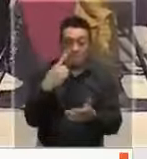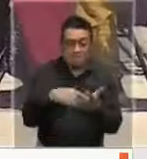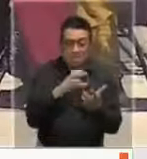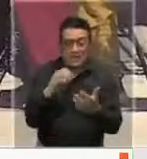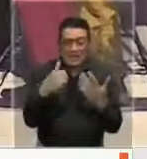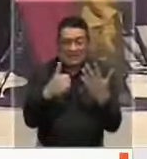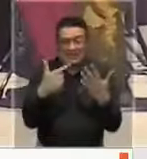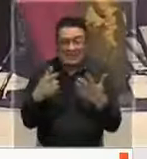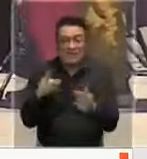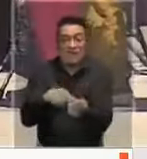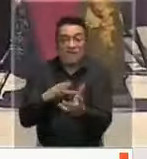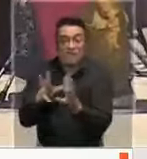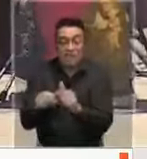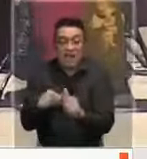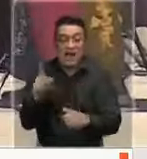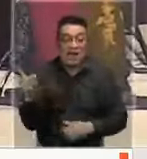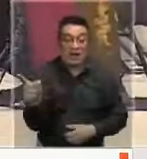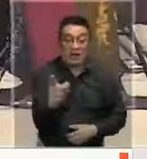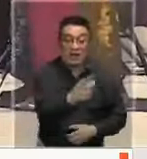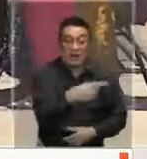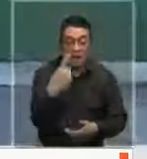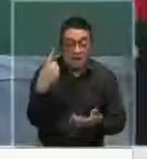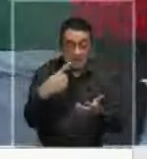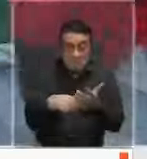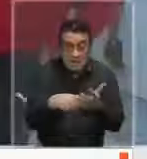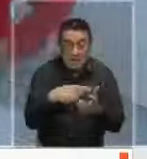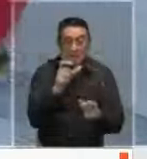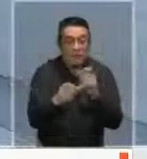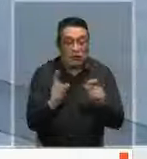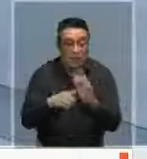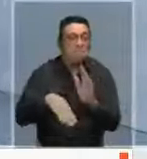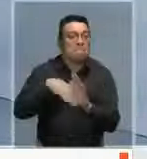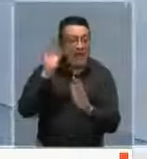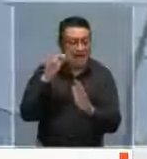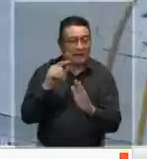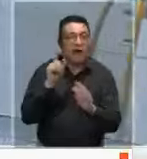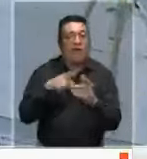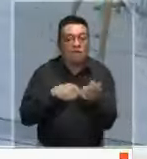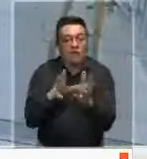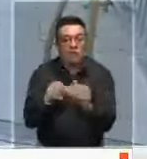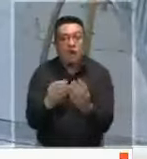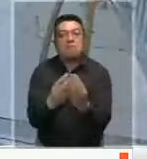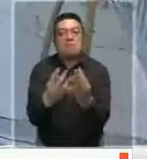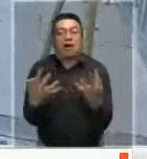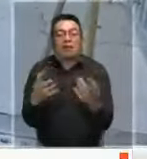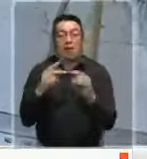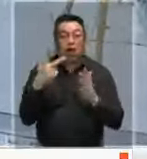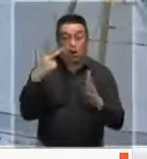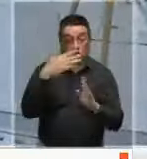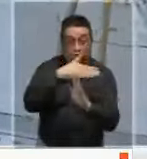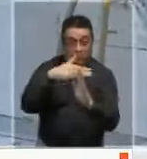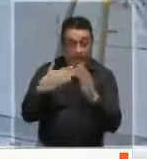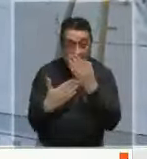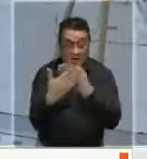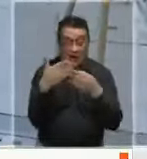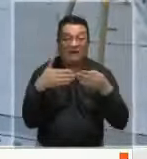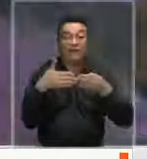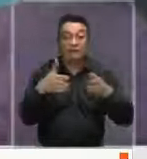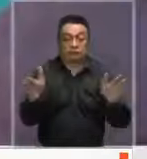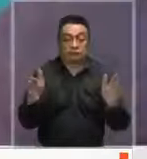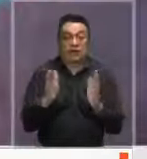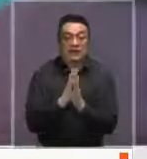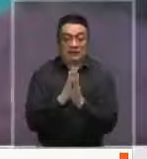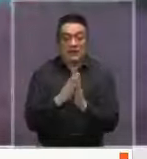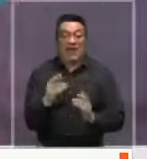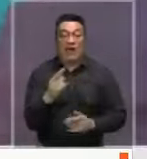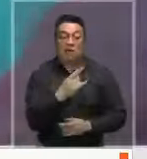acá, pero no quiere decir que son 1.067 personas. ¿Qué va a pasar mañana? A las 8:30 de la mañana se abrirán las puertas del templo para que toda la